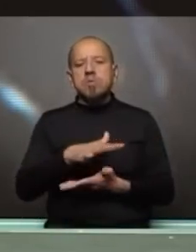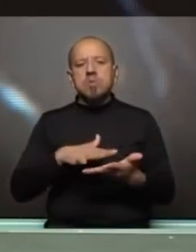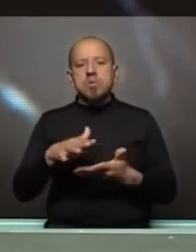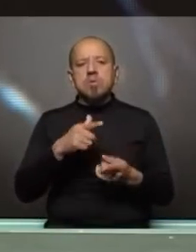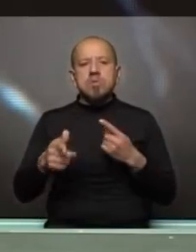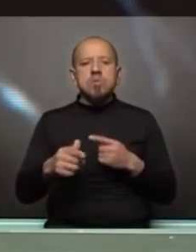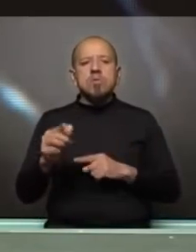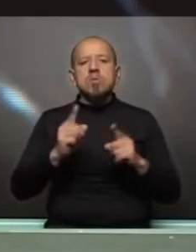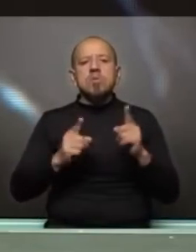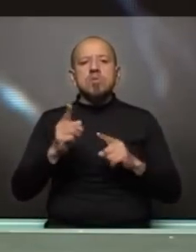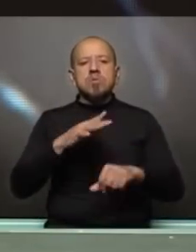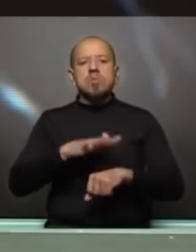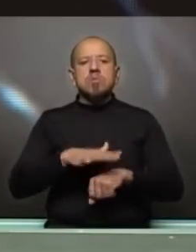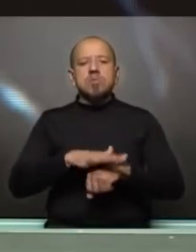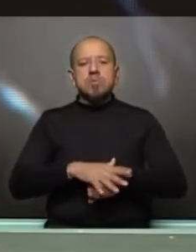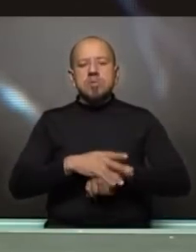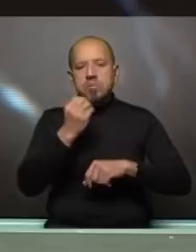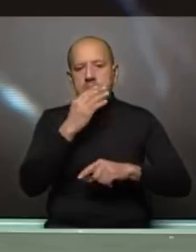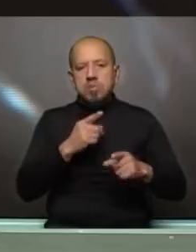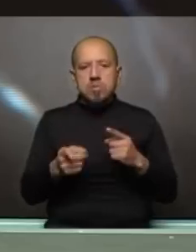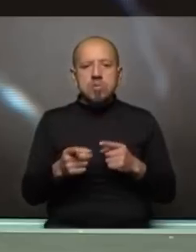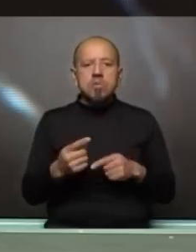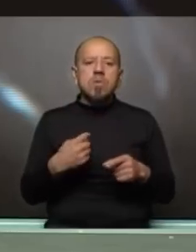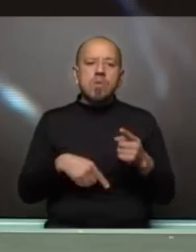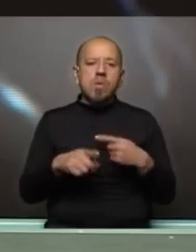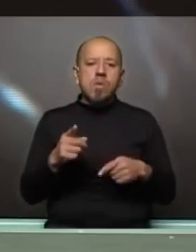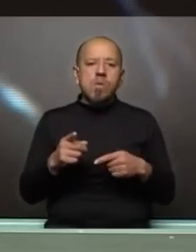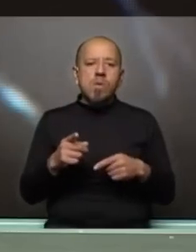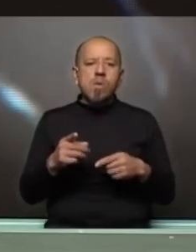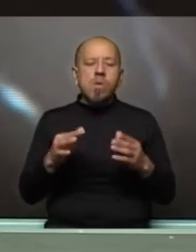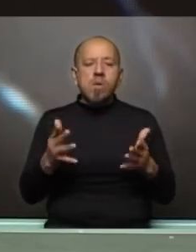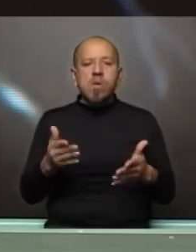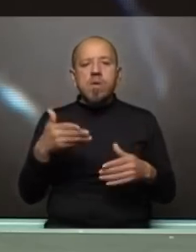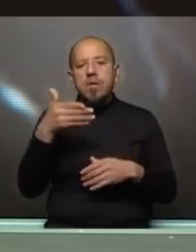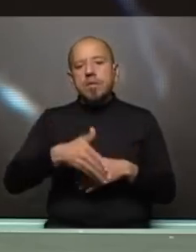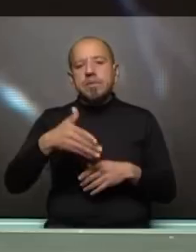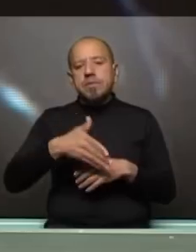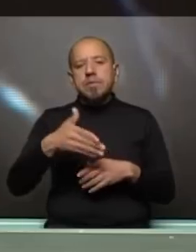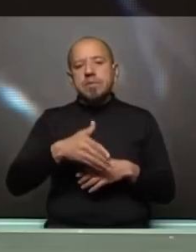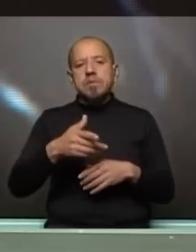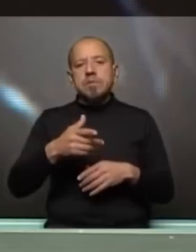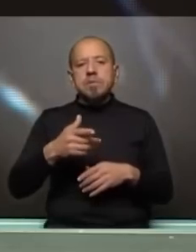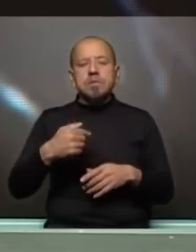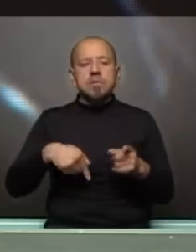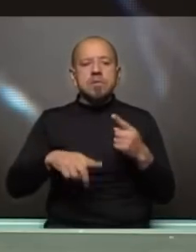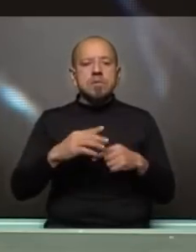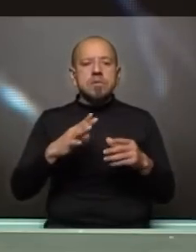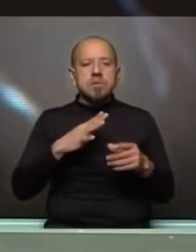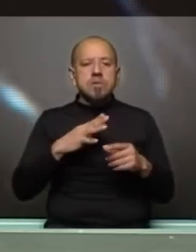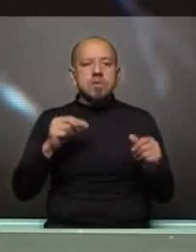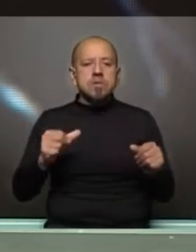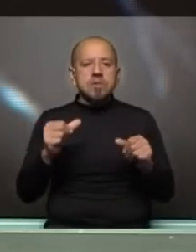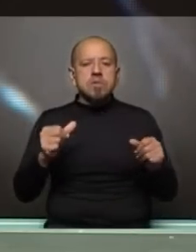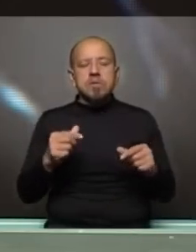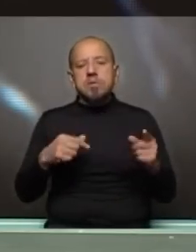en algún momento fue un poquito mejor pero ha sido la participación vecinal y ciudadana que ha contribuido a que se